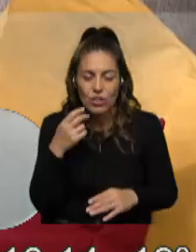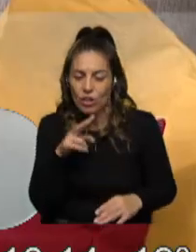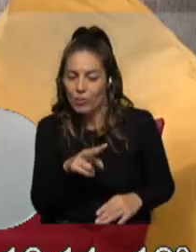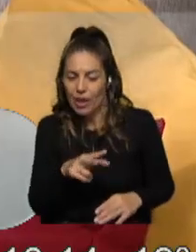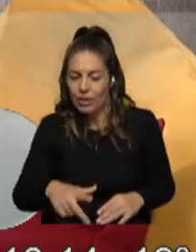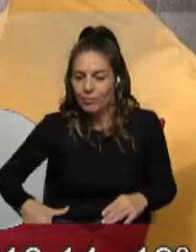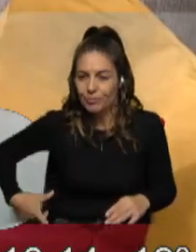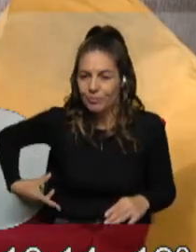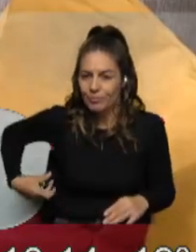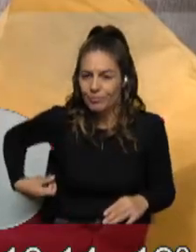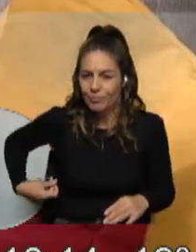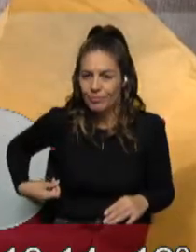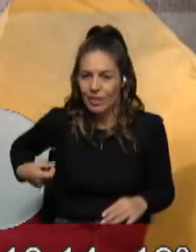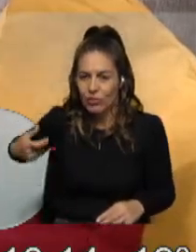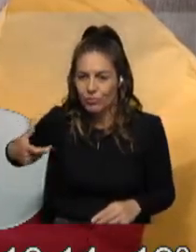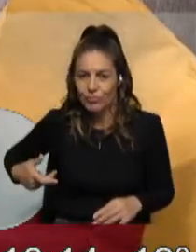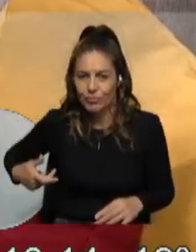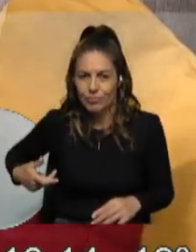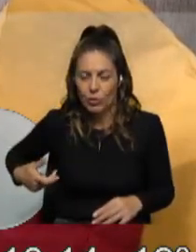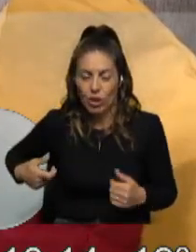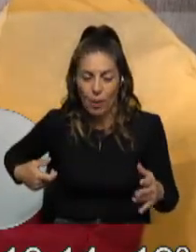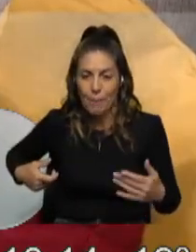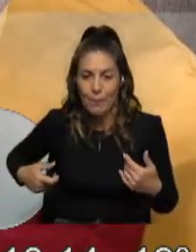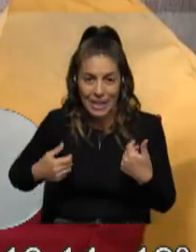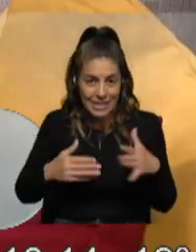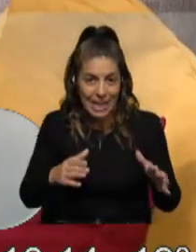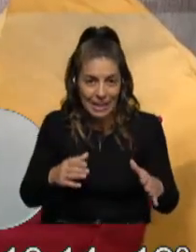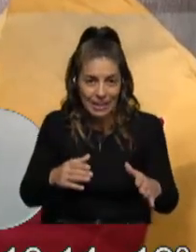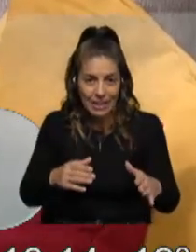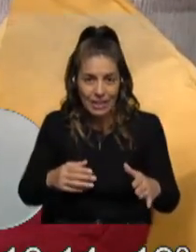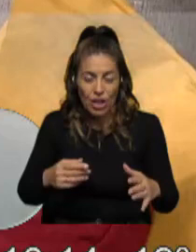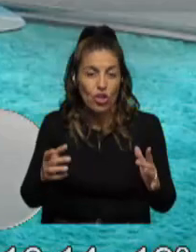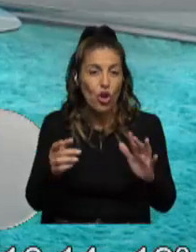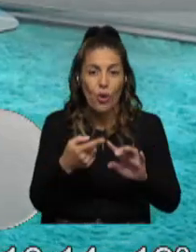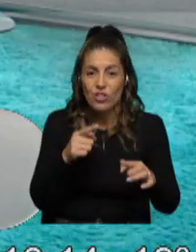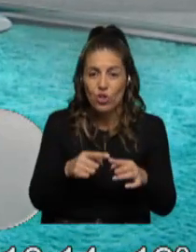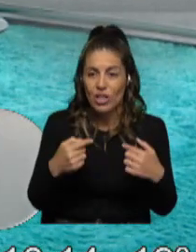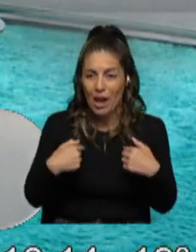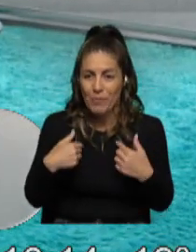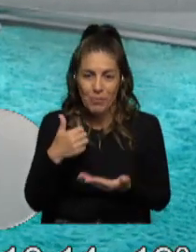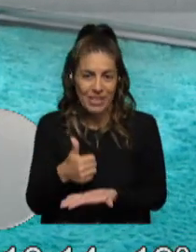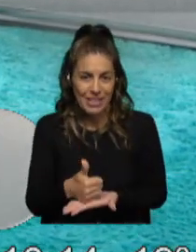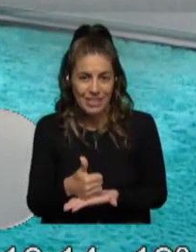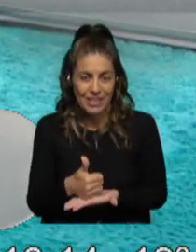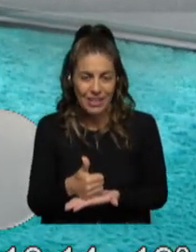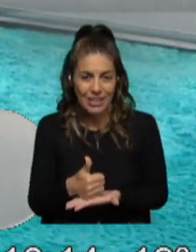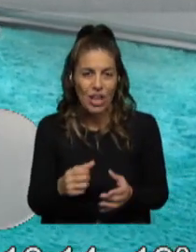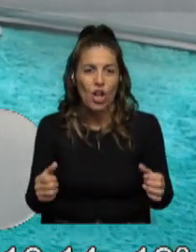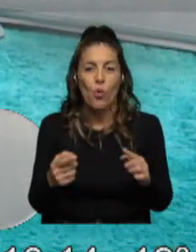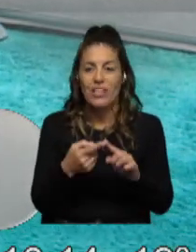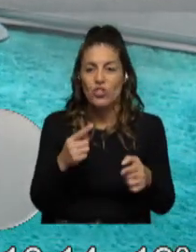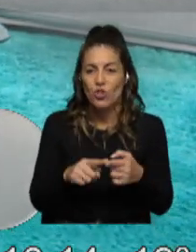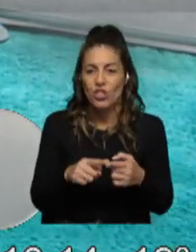castigo y lo realizo, cuando lo va a iniciar, el gato no lo asocia a mi presencia, yo no lo estoy mirando, lo asocia al comportamiento que va a